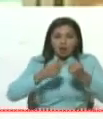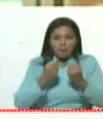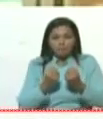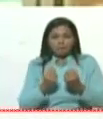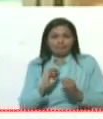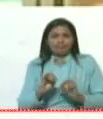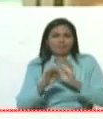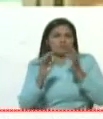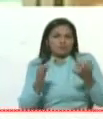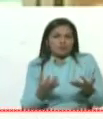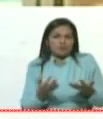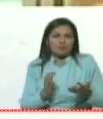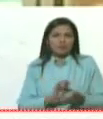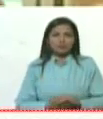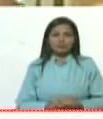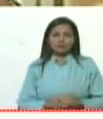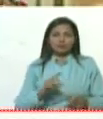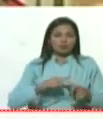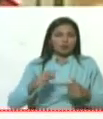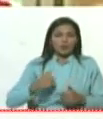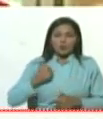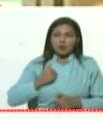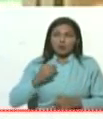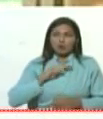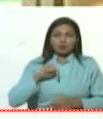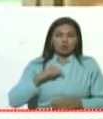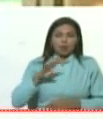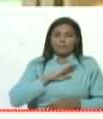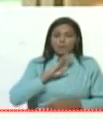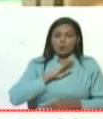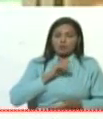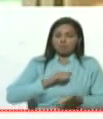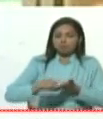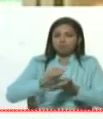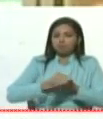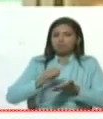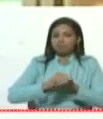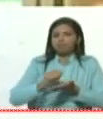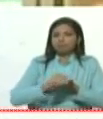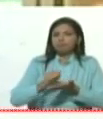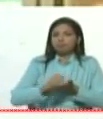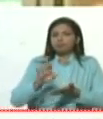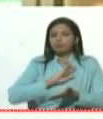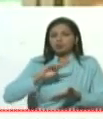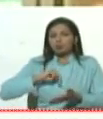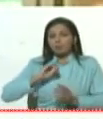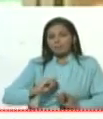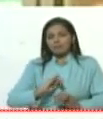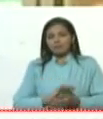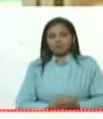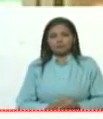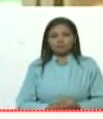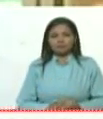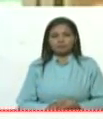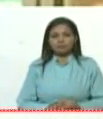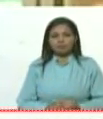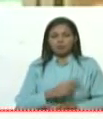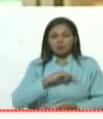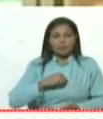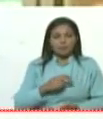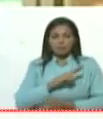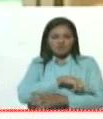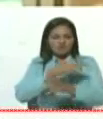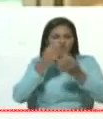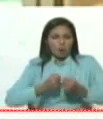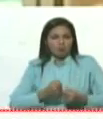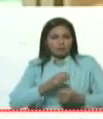batea. Afortunadamente tenemos nuestra propia batea y tenemos nuestra propia fuerza